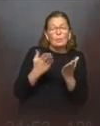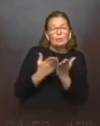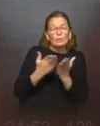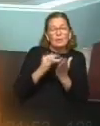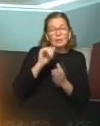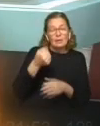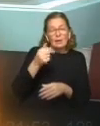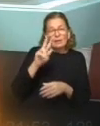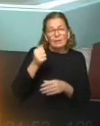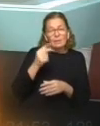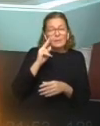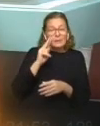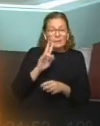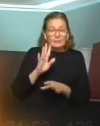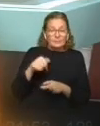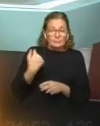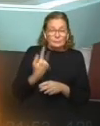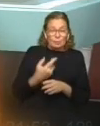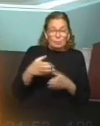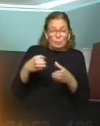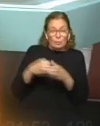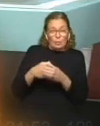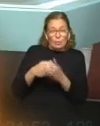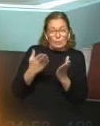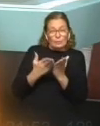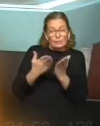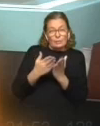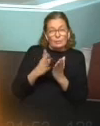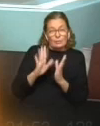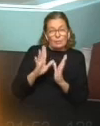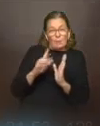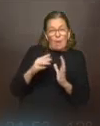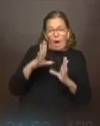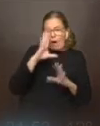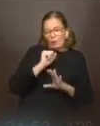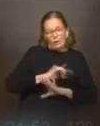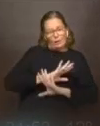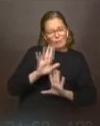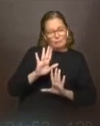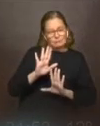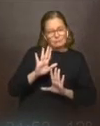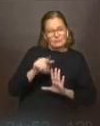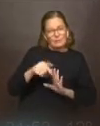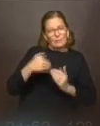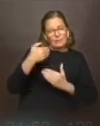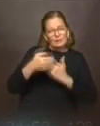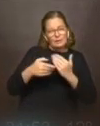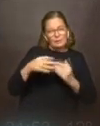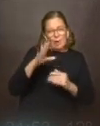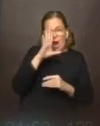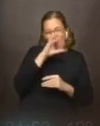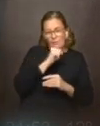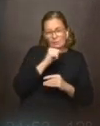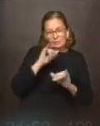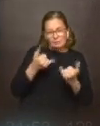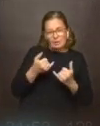IAO? Mirá, nosotros como gremio estudiantil no vamos a dar el brazo a torcer. Esto es una resistencia, la verdad que ya